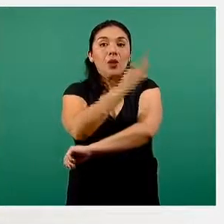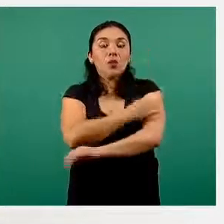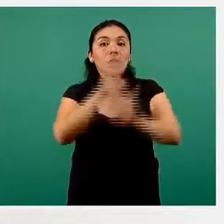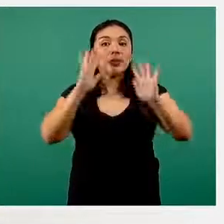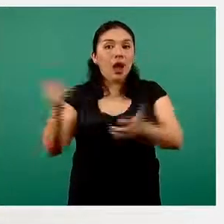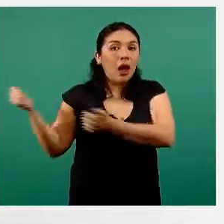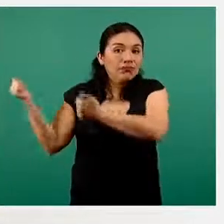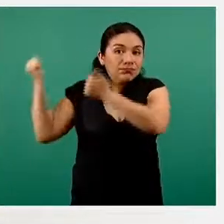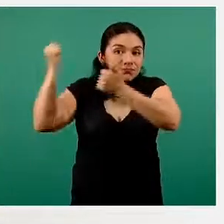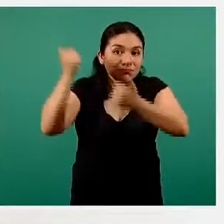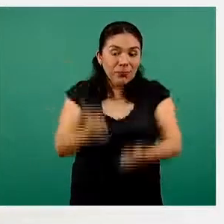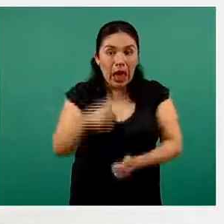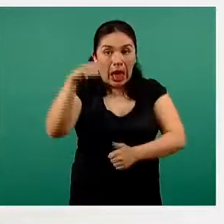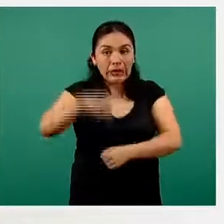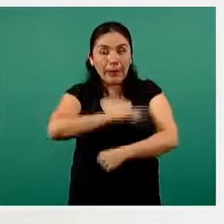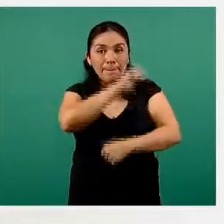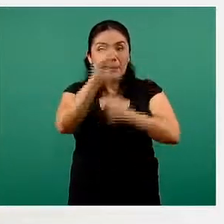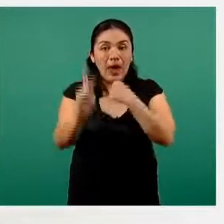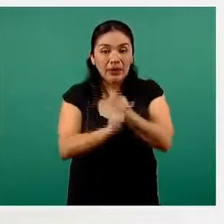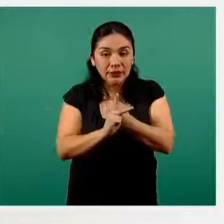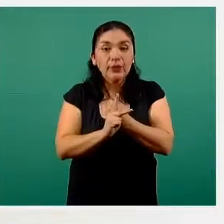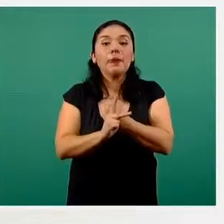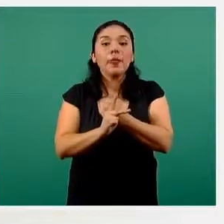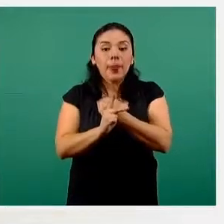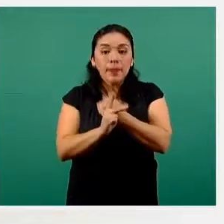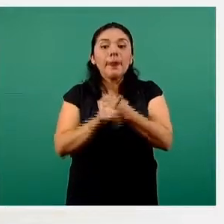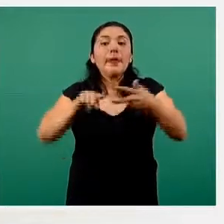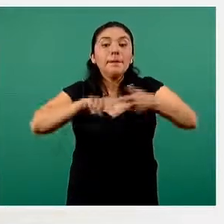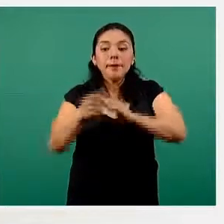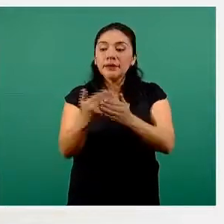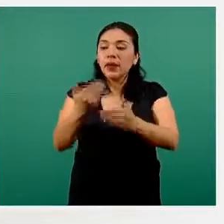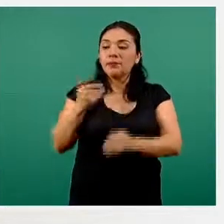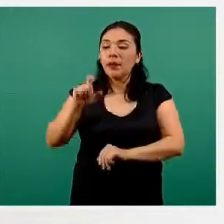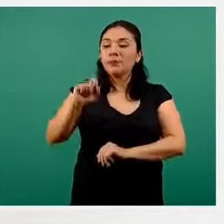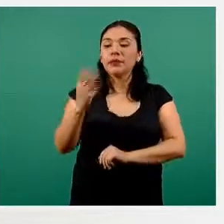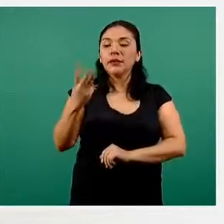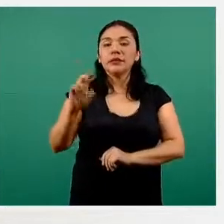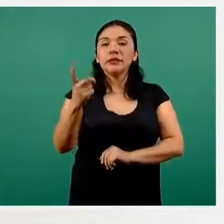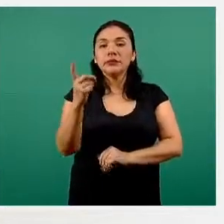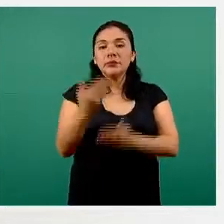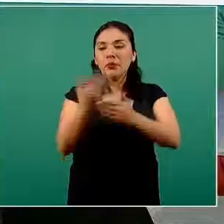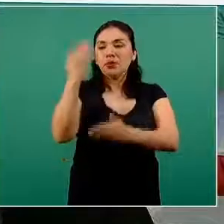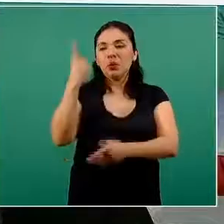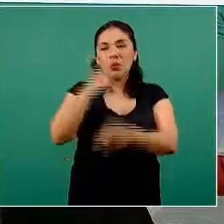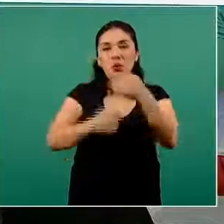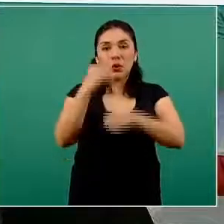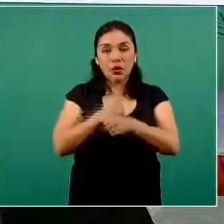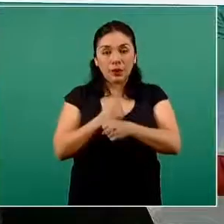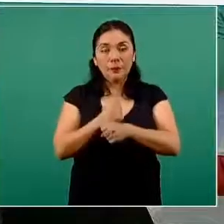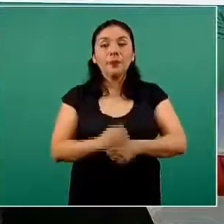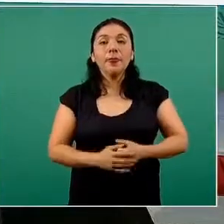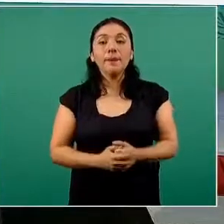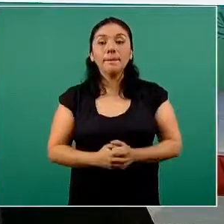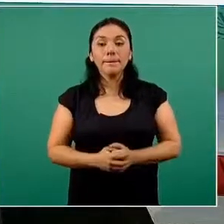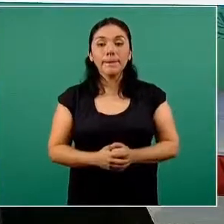34.878.675 dosis de vacunas recibidas desde el 23 de diciembre del año pasado. La